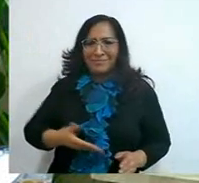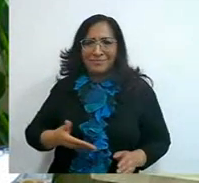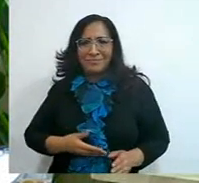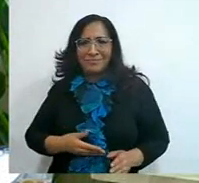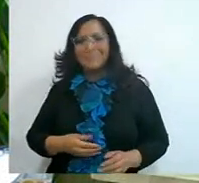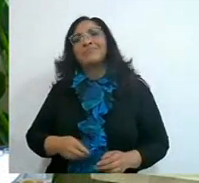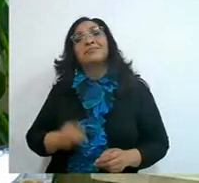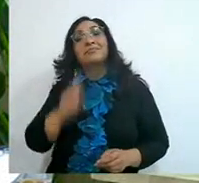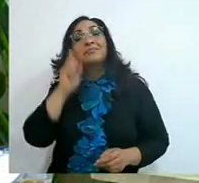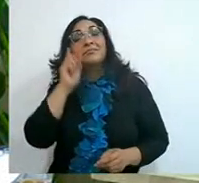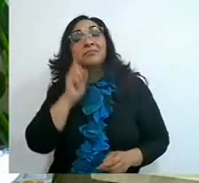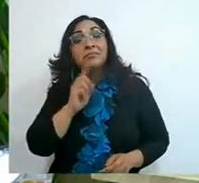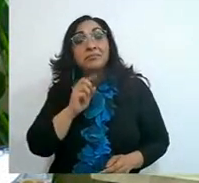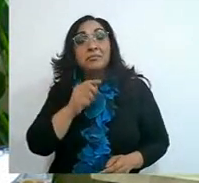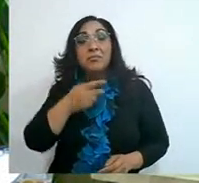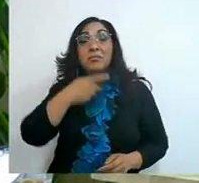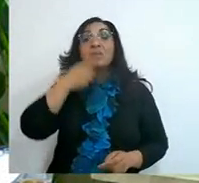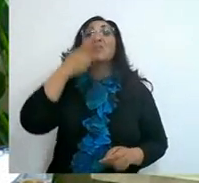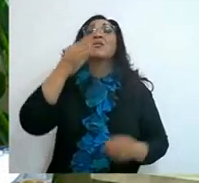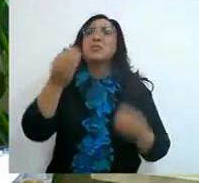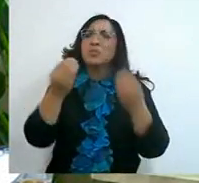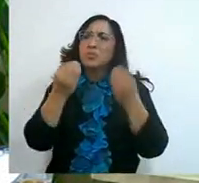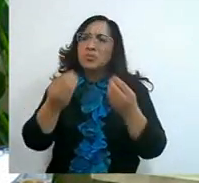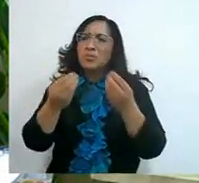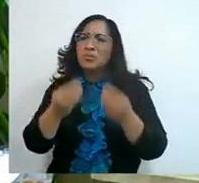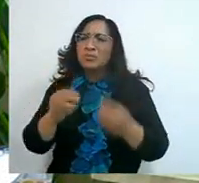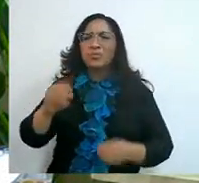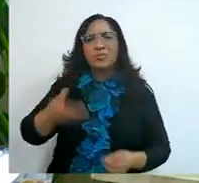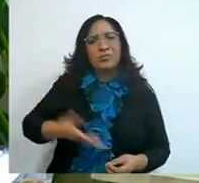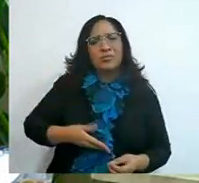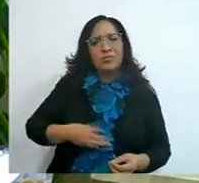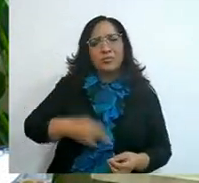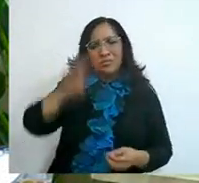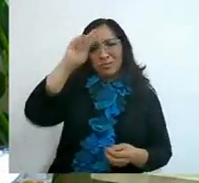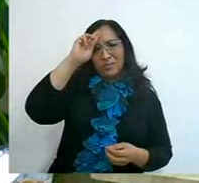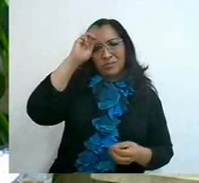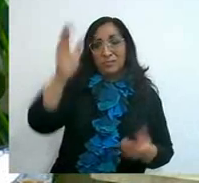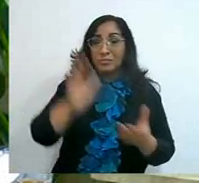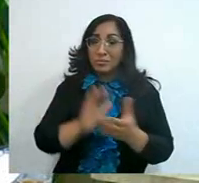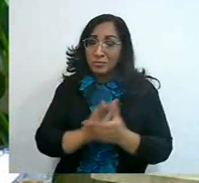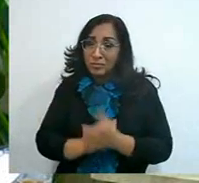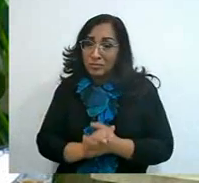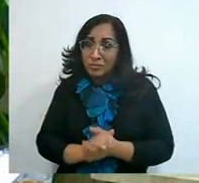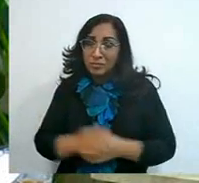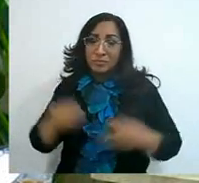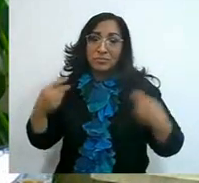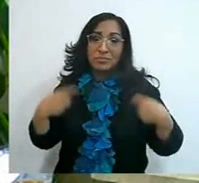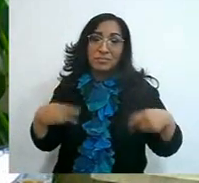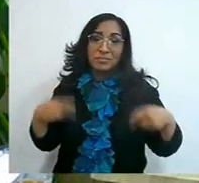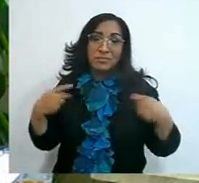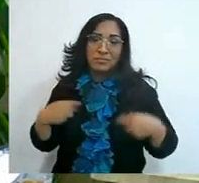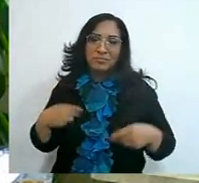mujeres, muy boconas, muy irrespetuosas con el marido, personas que